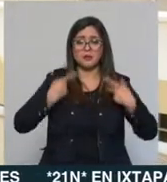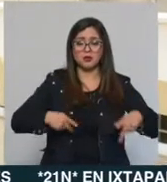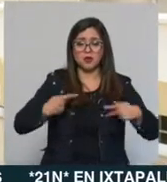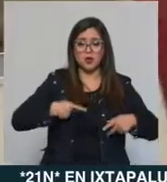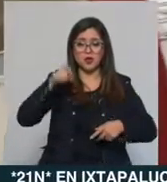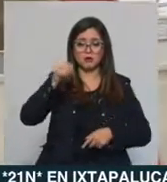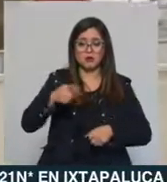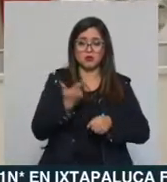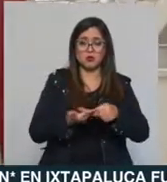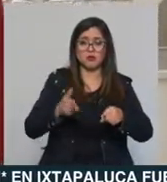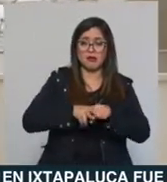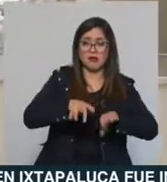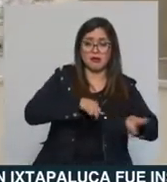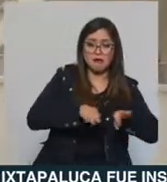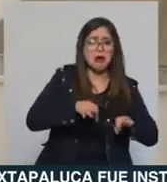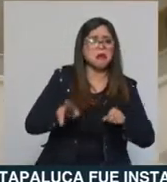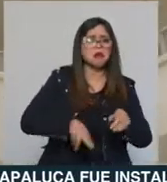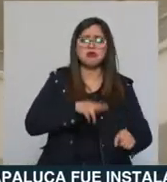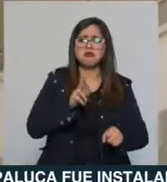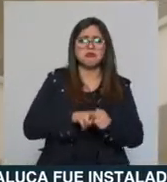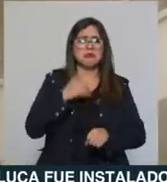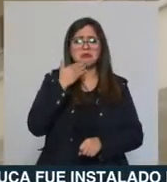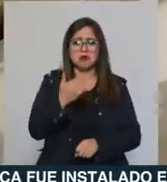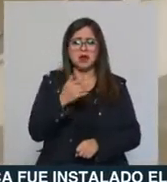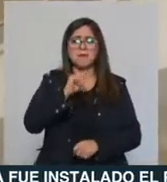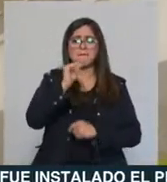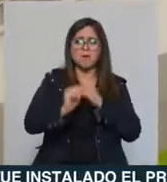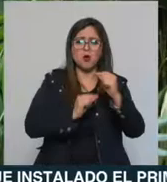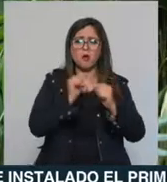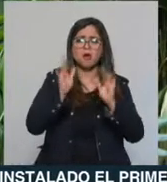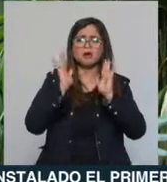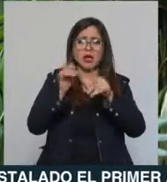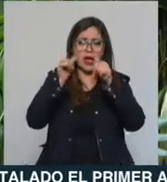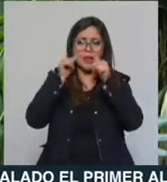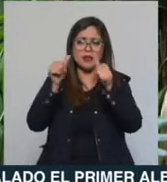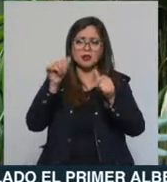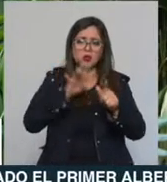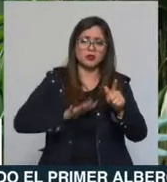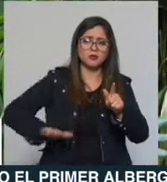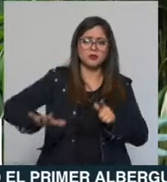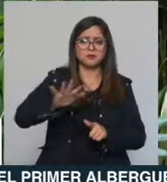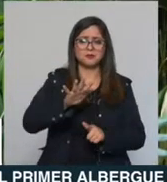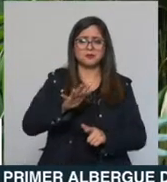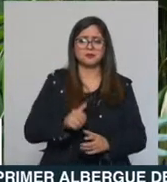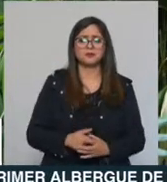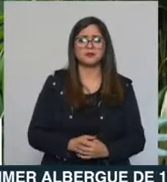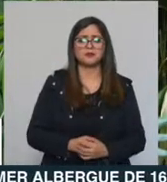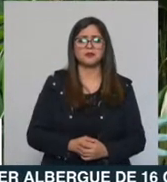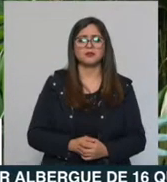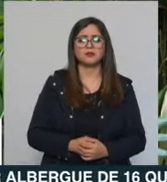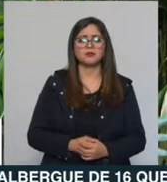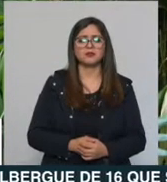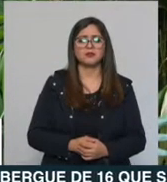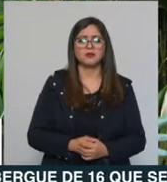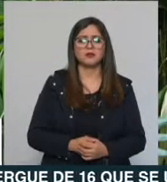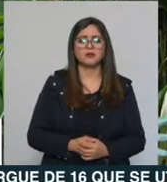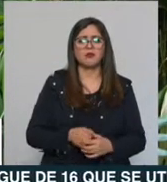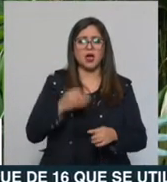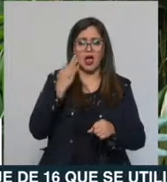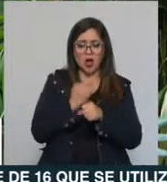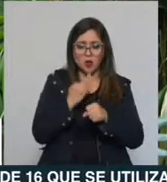normal y se recuperan los servicios en su totalidad. En este espacio de tiempo hubo una demostración de un